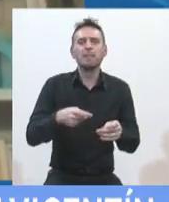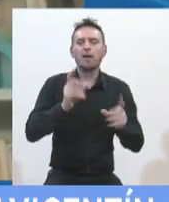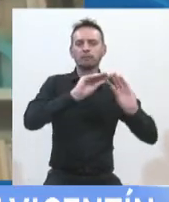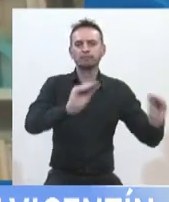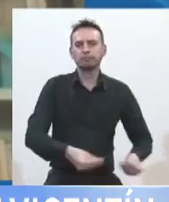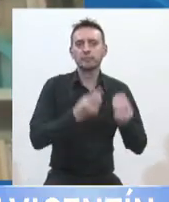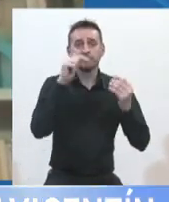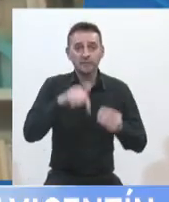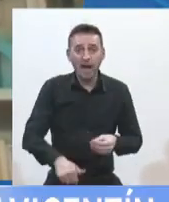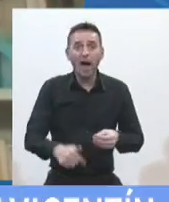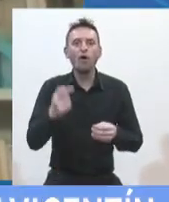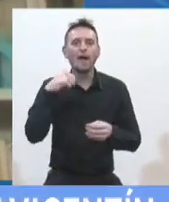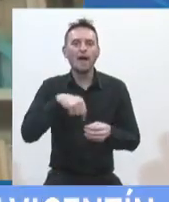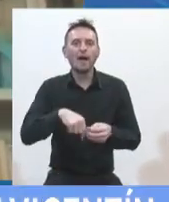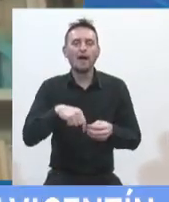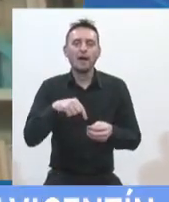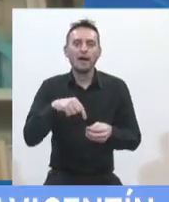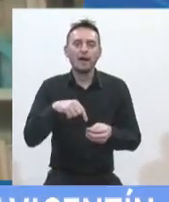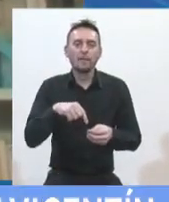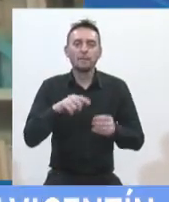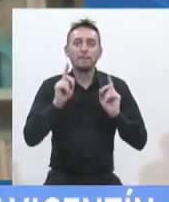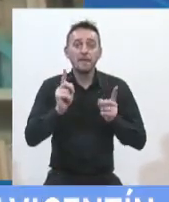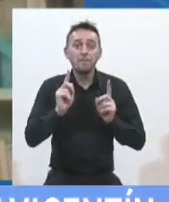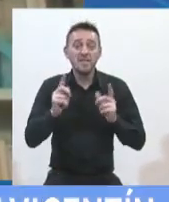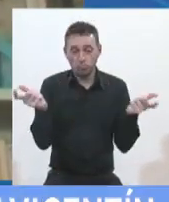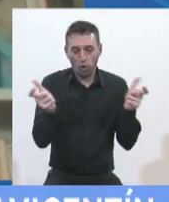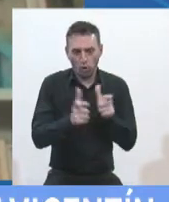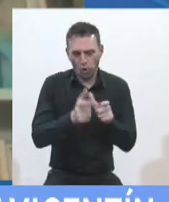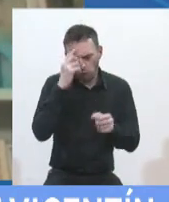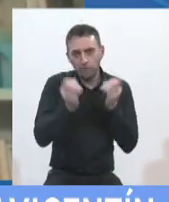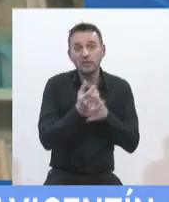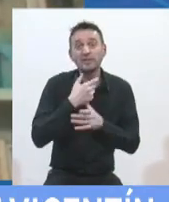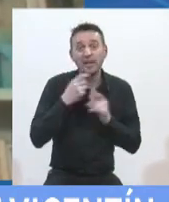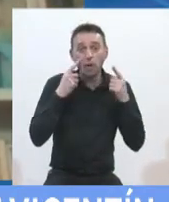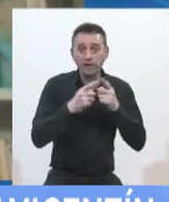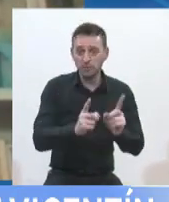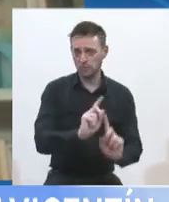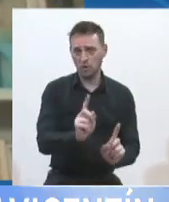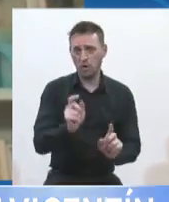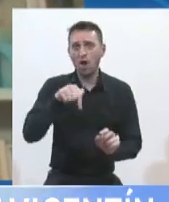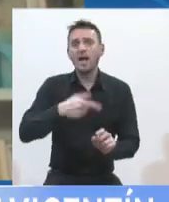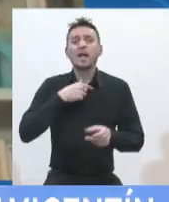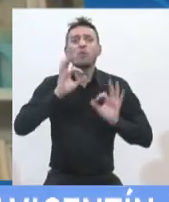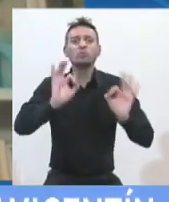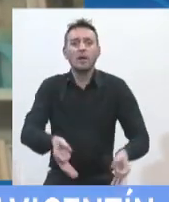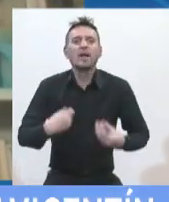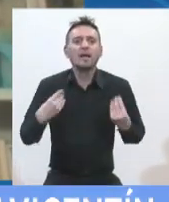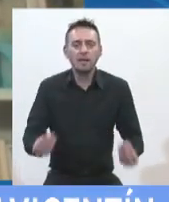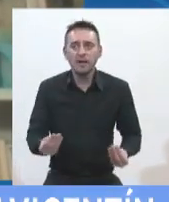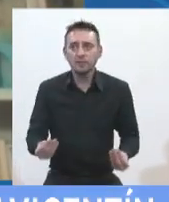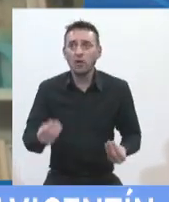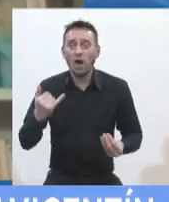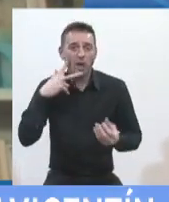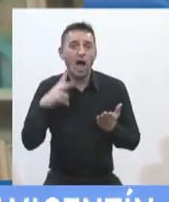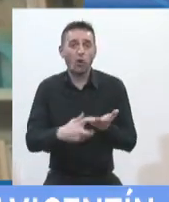ahora eso no es lo que se pretende que haga esta comisión queremos saber qué pasó bueno